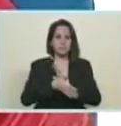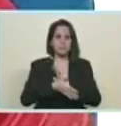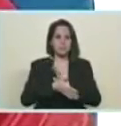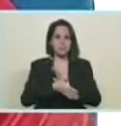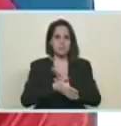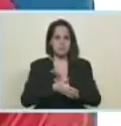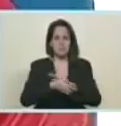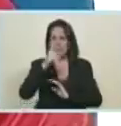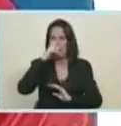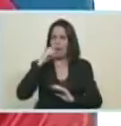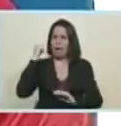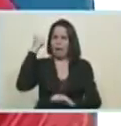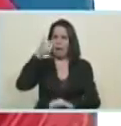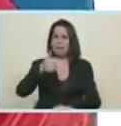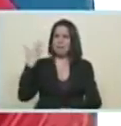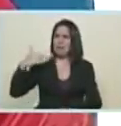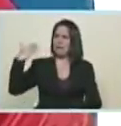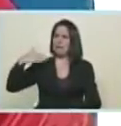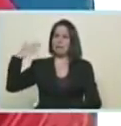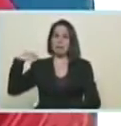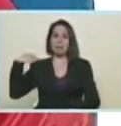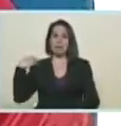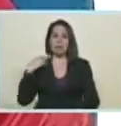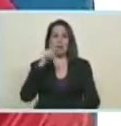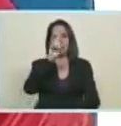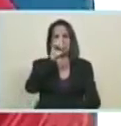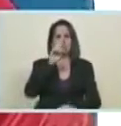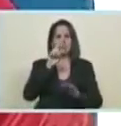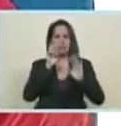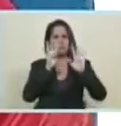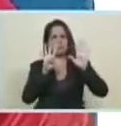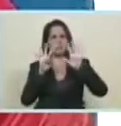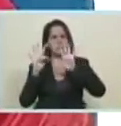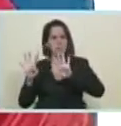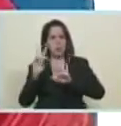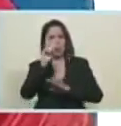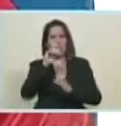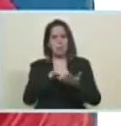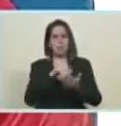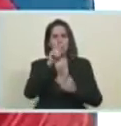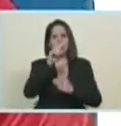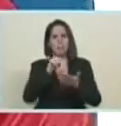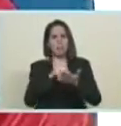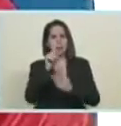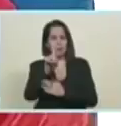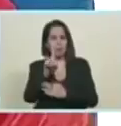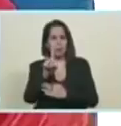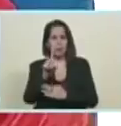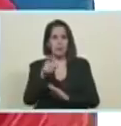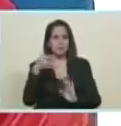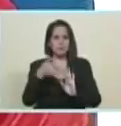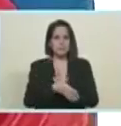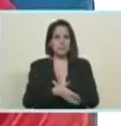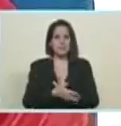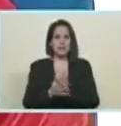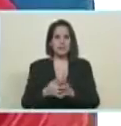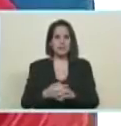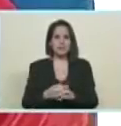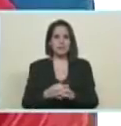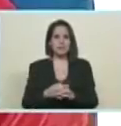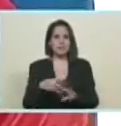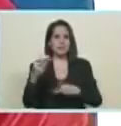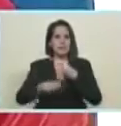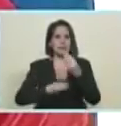en esos años 99, 2000, 2001, vivió una